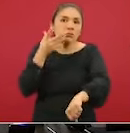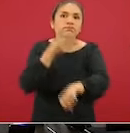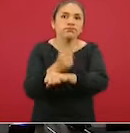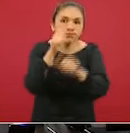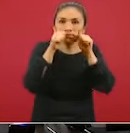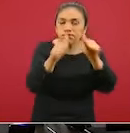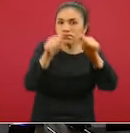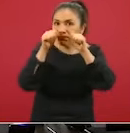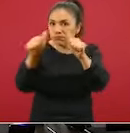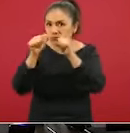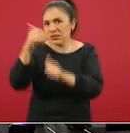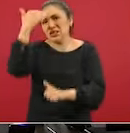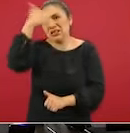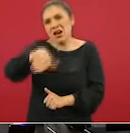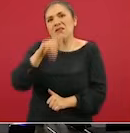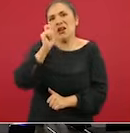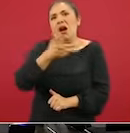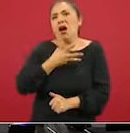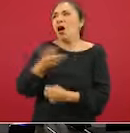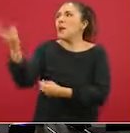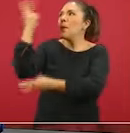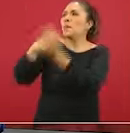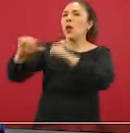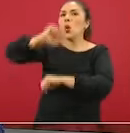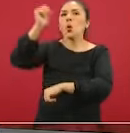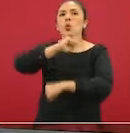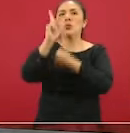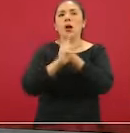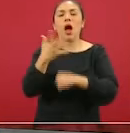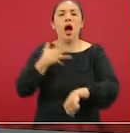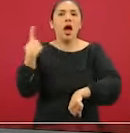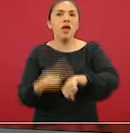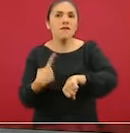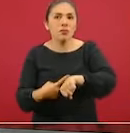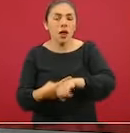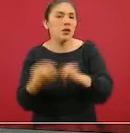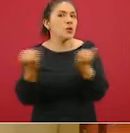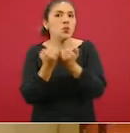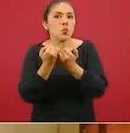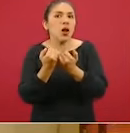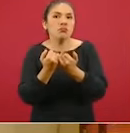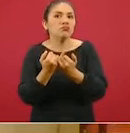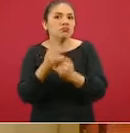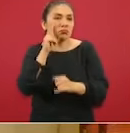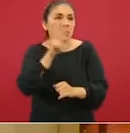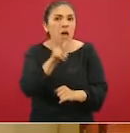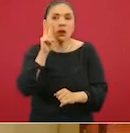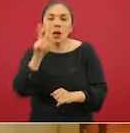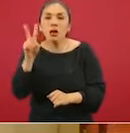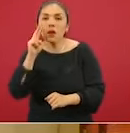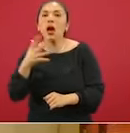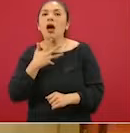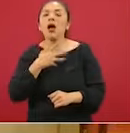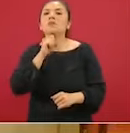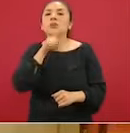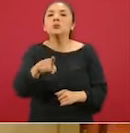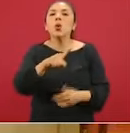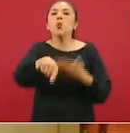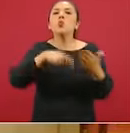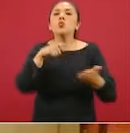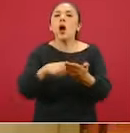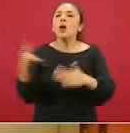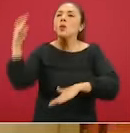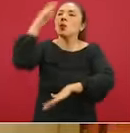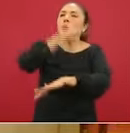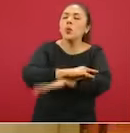que sabemos los tres primeros casos, de hecho, eran también además un brote con toda la definición, porque habían compartido las